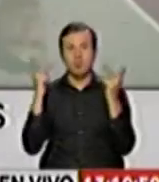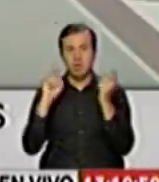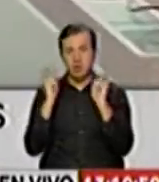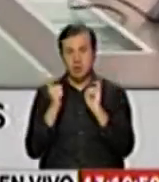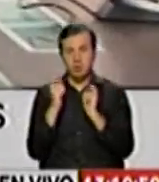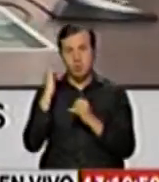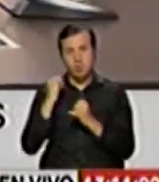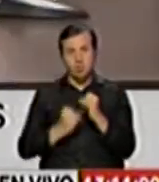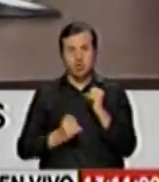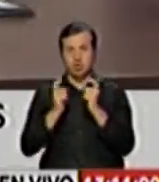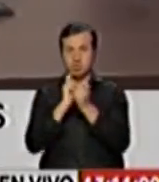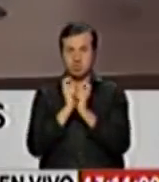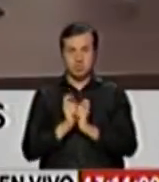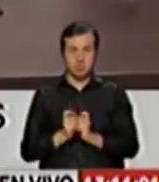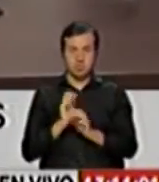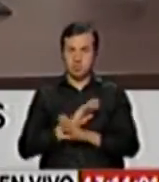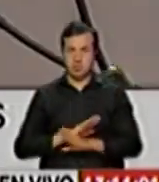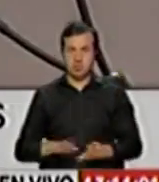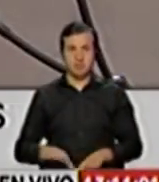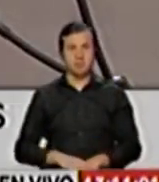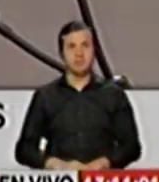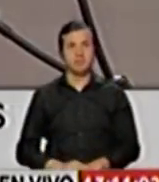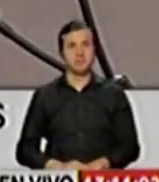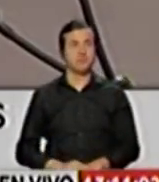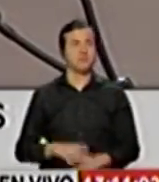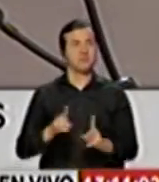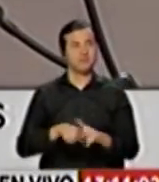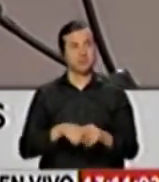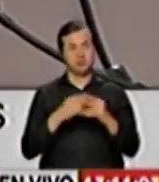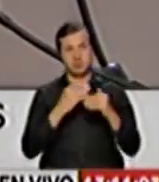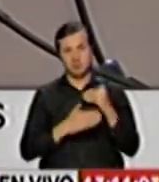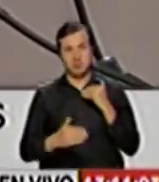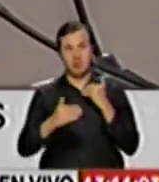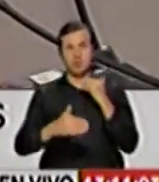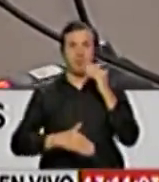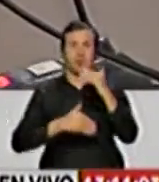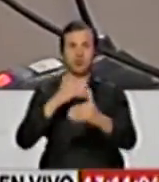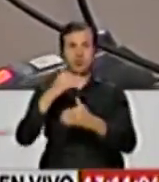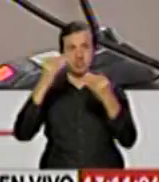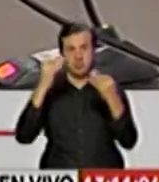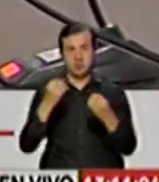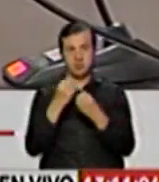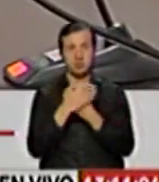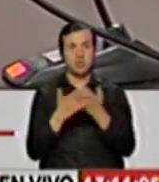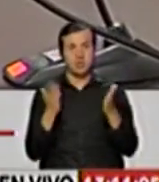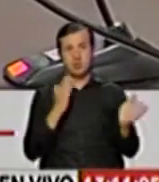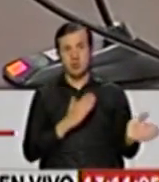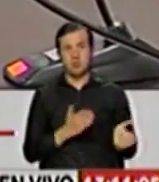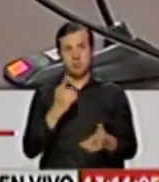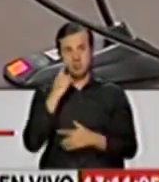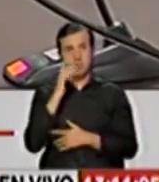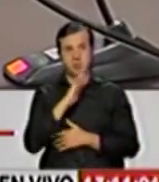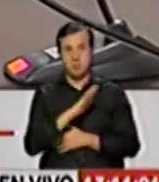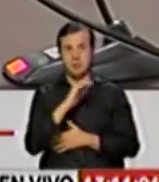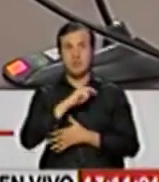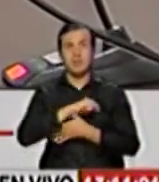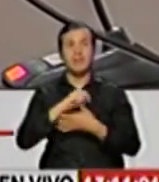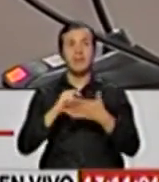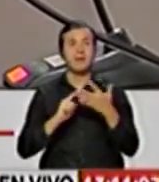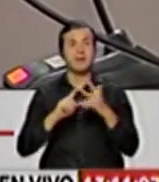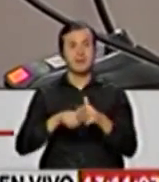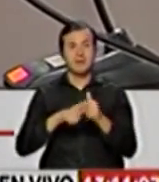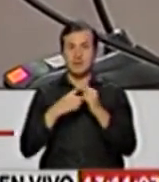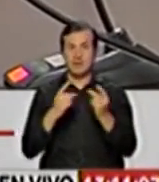al último de sus respectivas nóminas. Arranca el proceso formal y dentro de ese proceso formal hay que